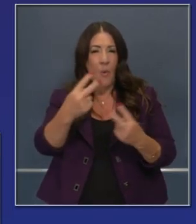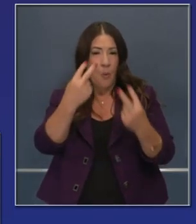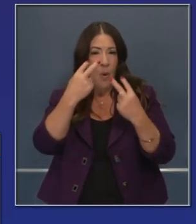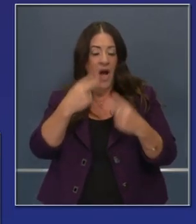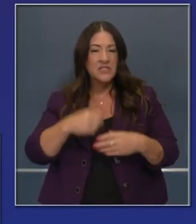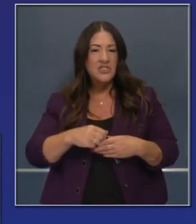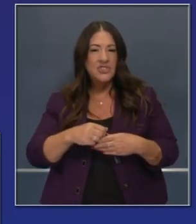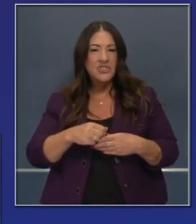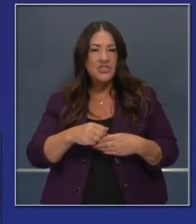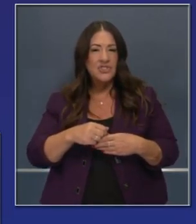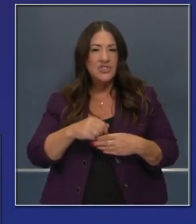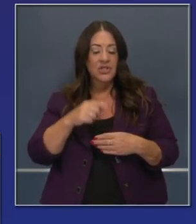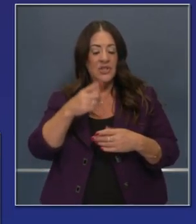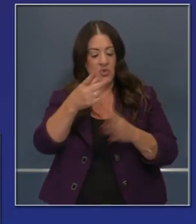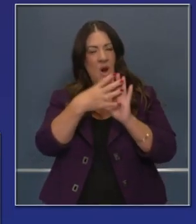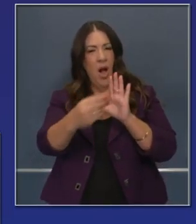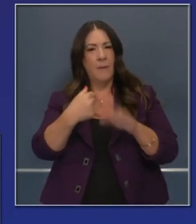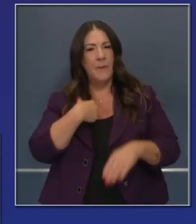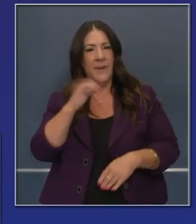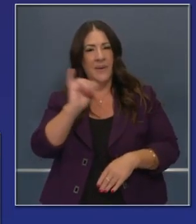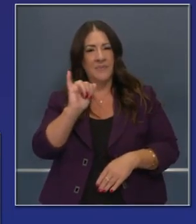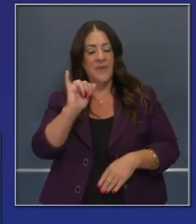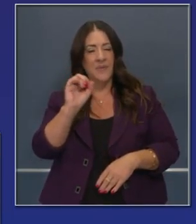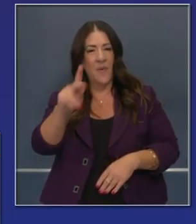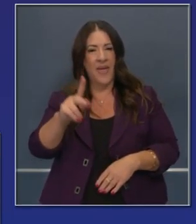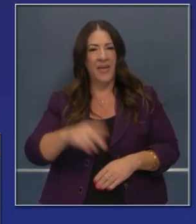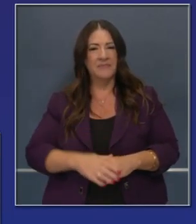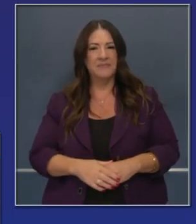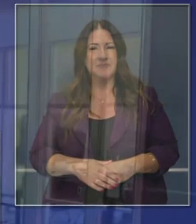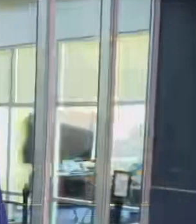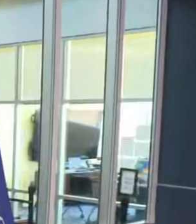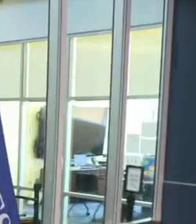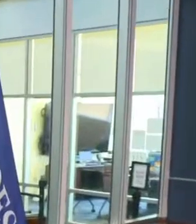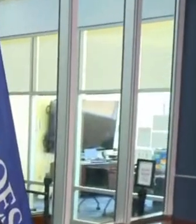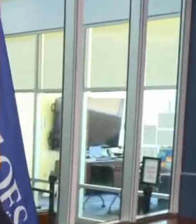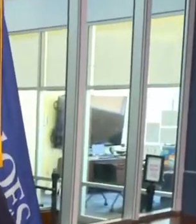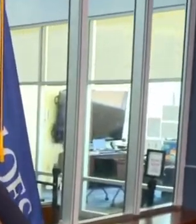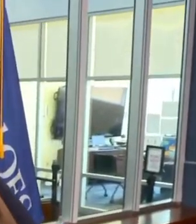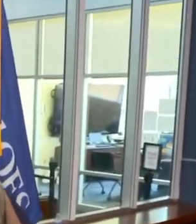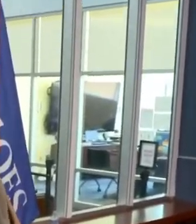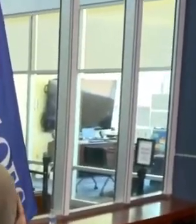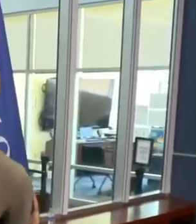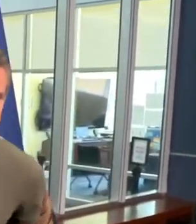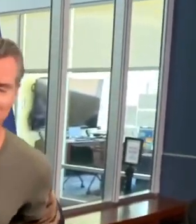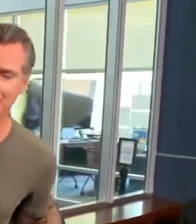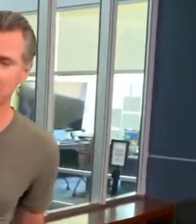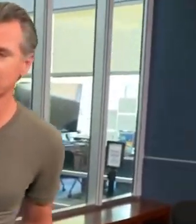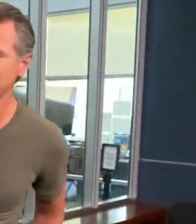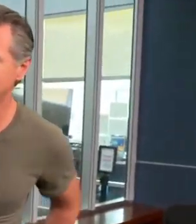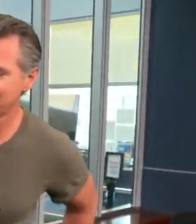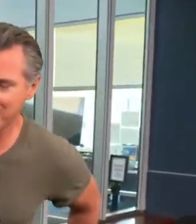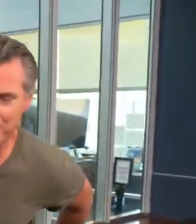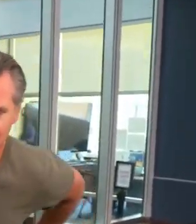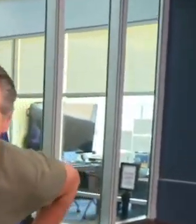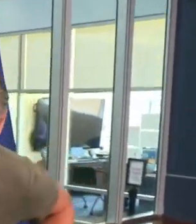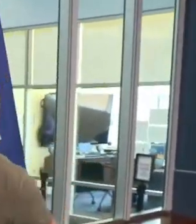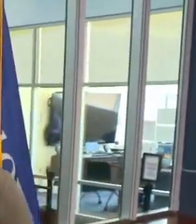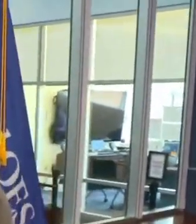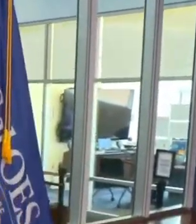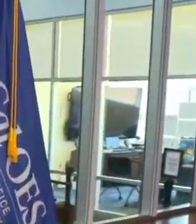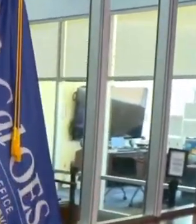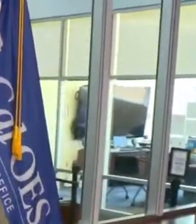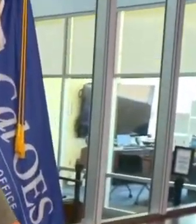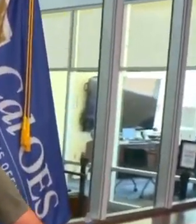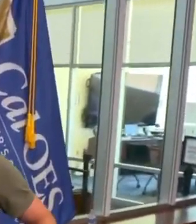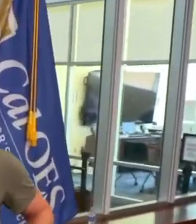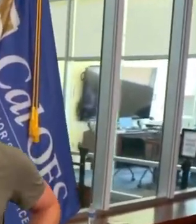hacer. Y les insto a ustedes que también hagan lo mismo. Aquí tengo a mi doctora